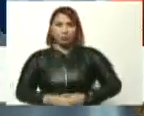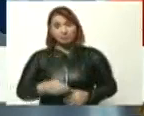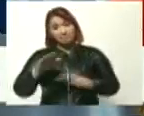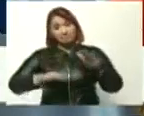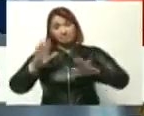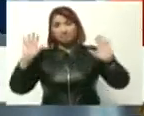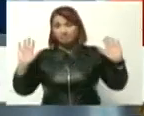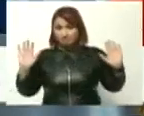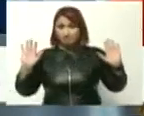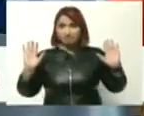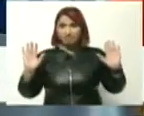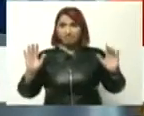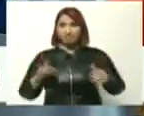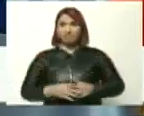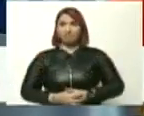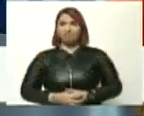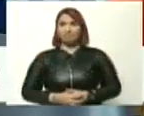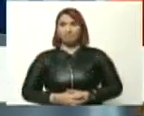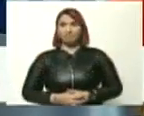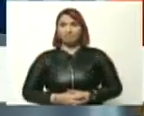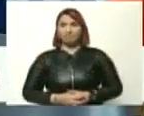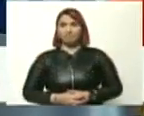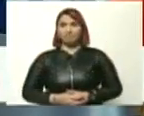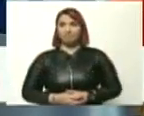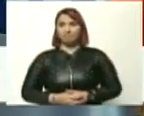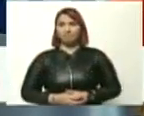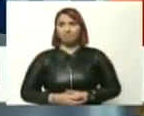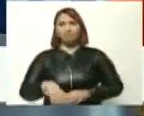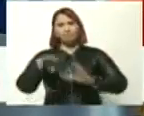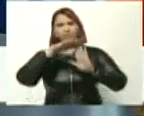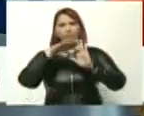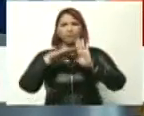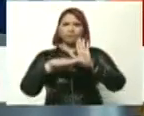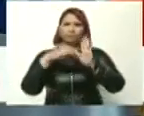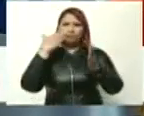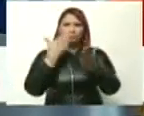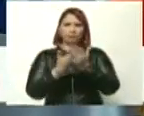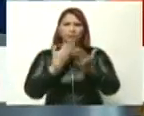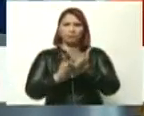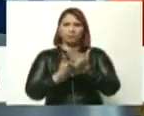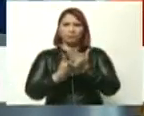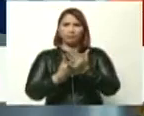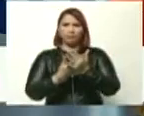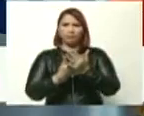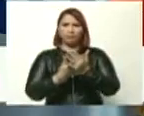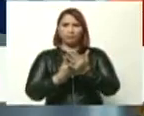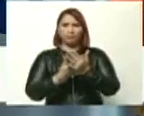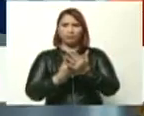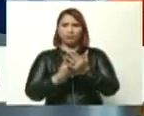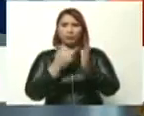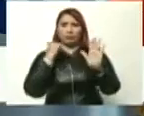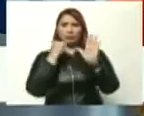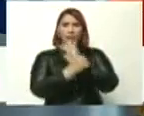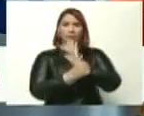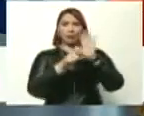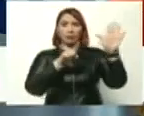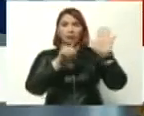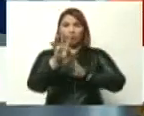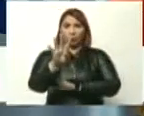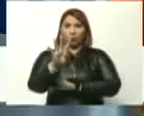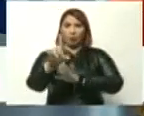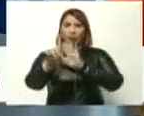dependiendo obviamente del caso. Fundamento 64, el artículo 64 de la